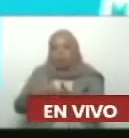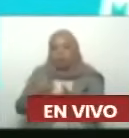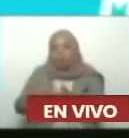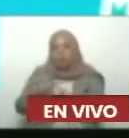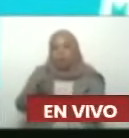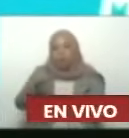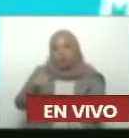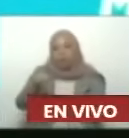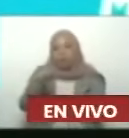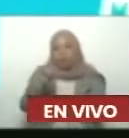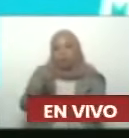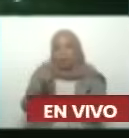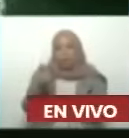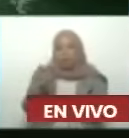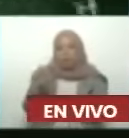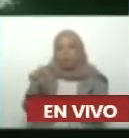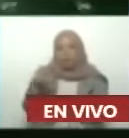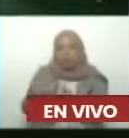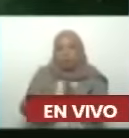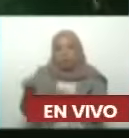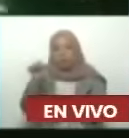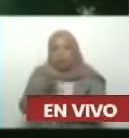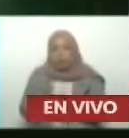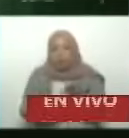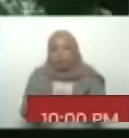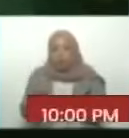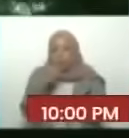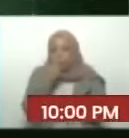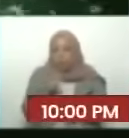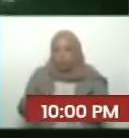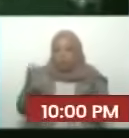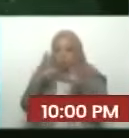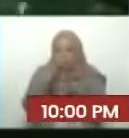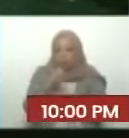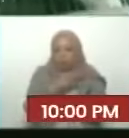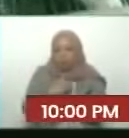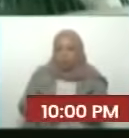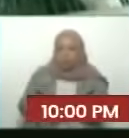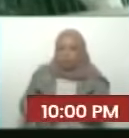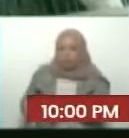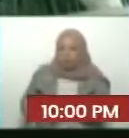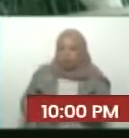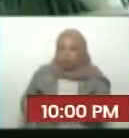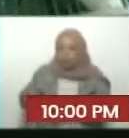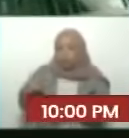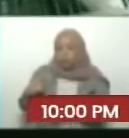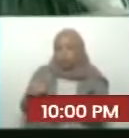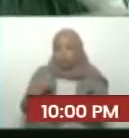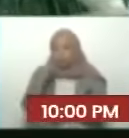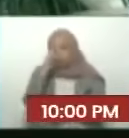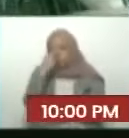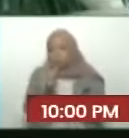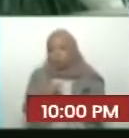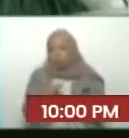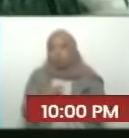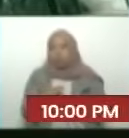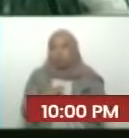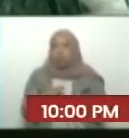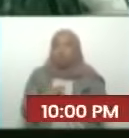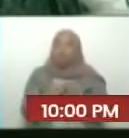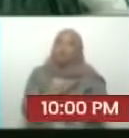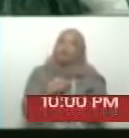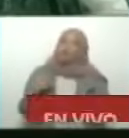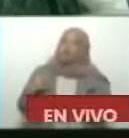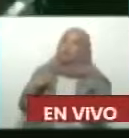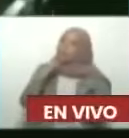Maivén. ¿Cómo ha estado esa experiencia de reciclaje? Buenas noches, presidente. Buenas noches. Para mí es un honor estar acá, porque quería